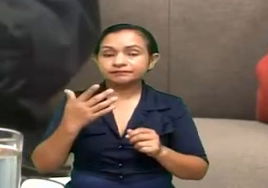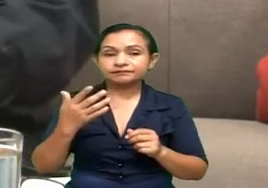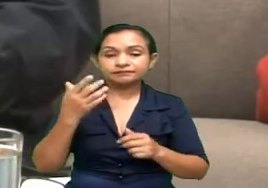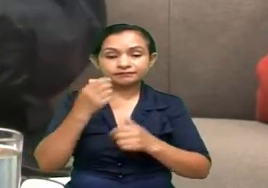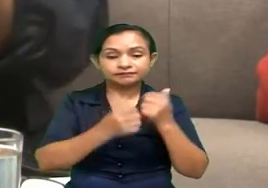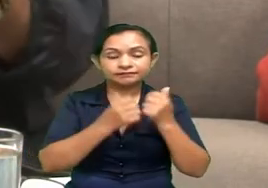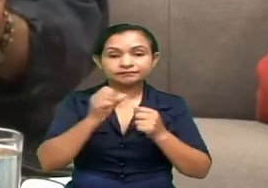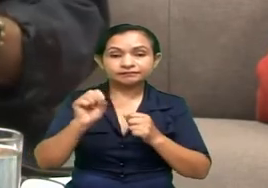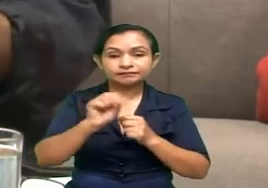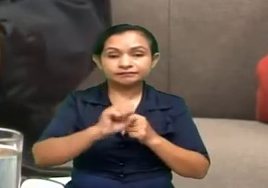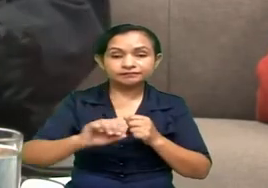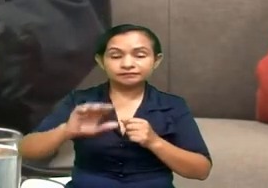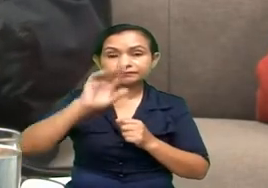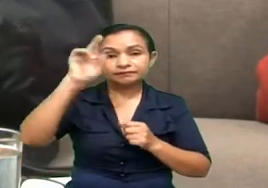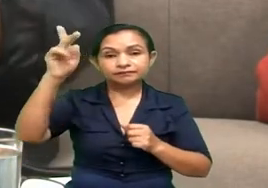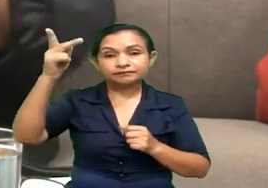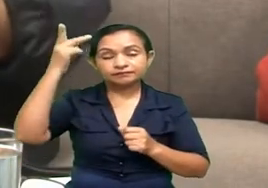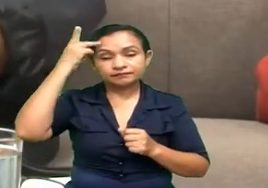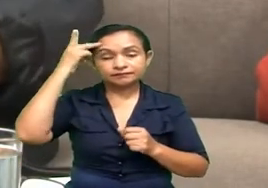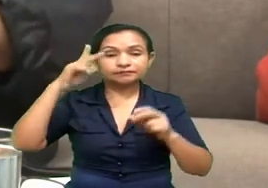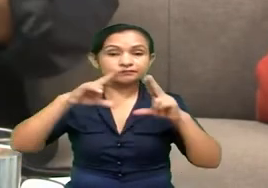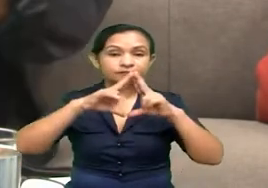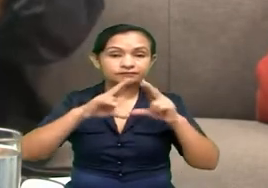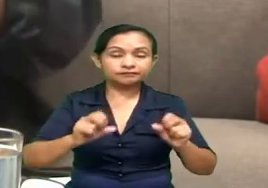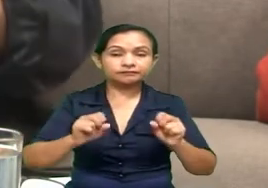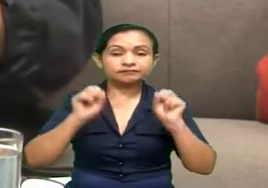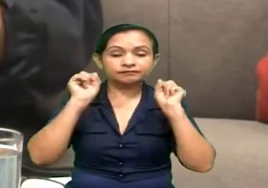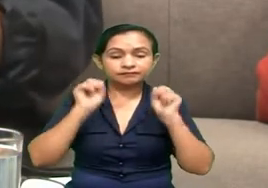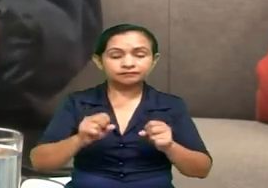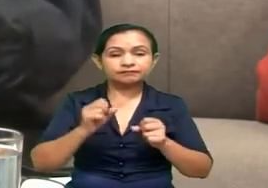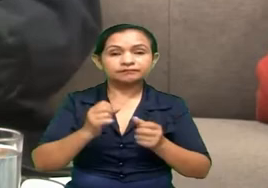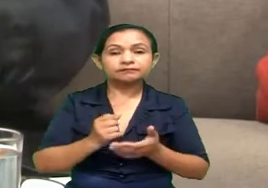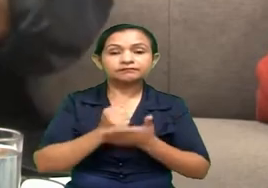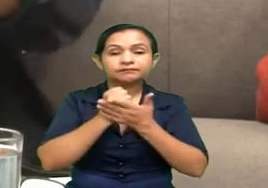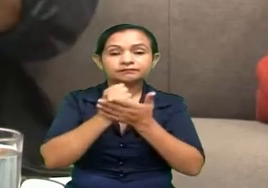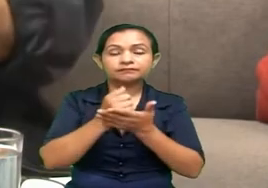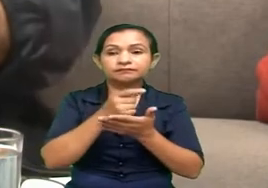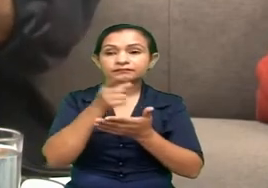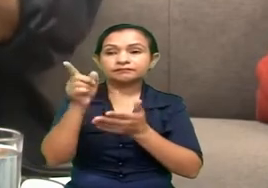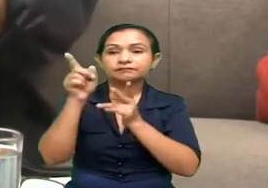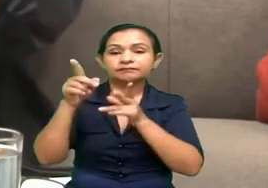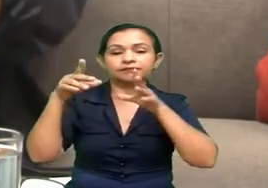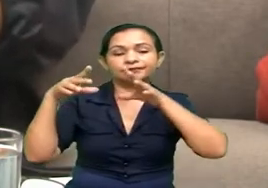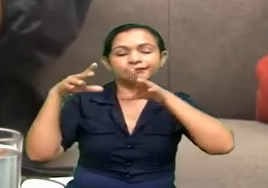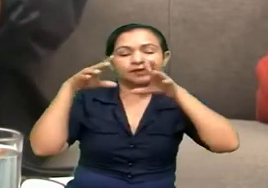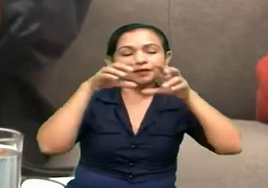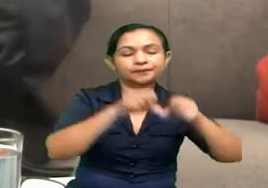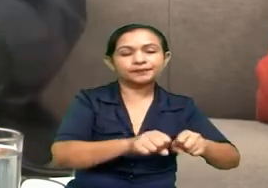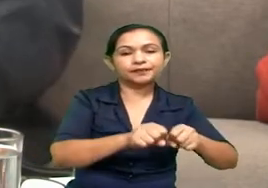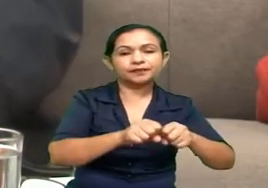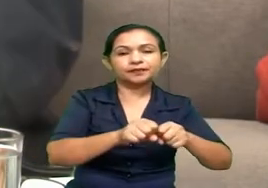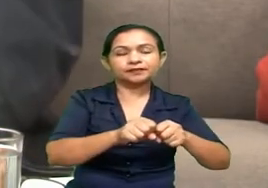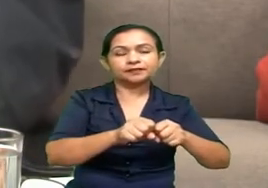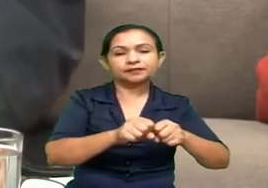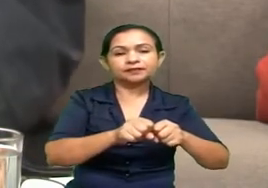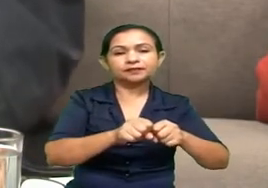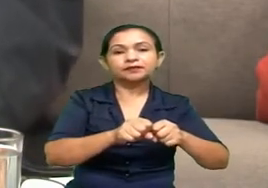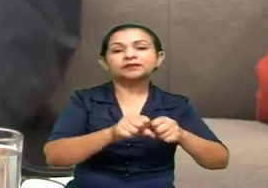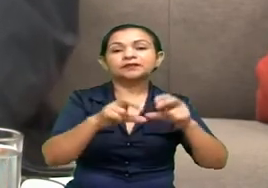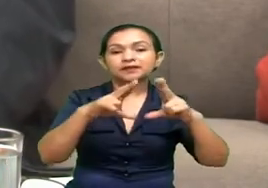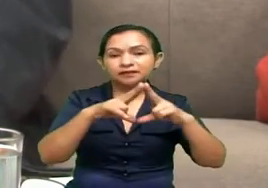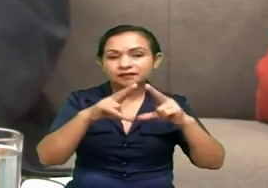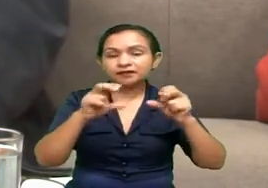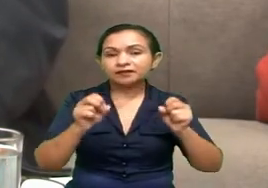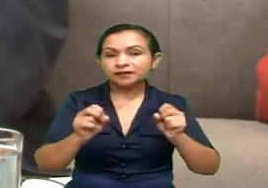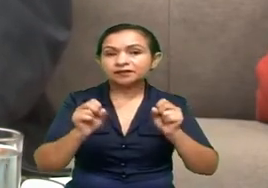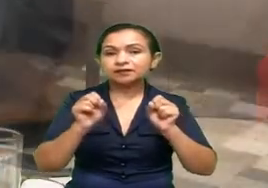desestabilidad social y política en Nicaragua les puede permitir a ellos apoderarse de parte del territorio nacional. Y